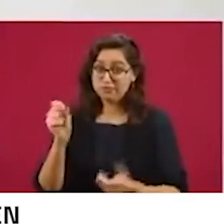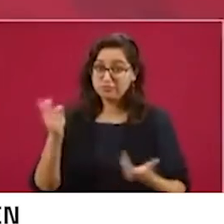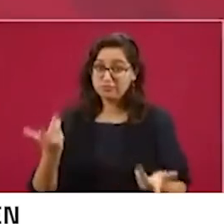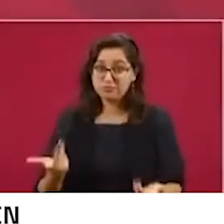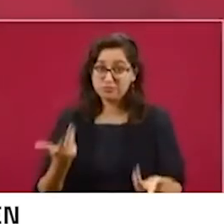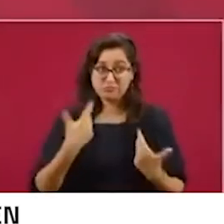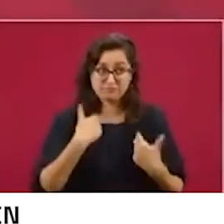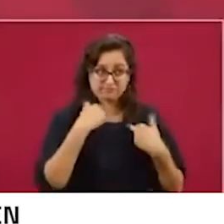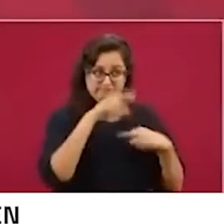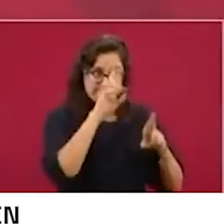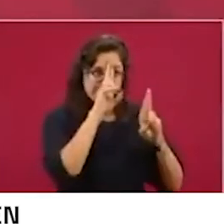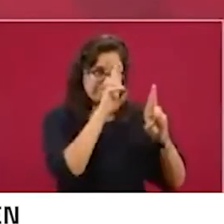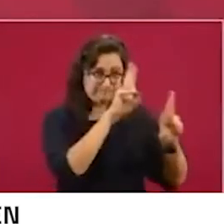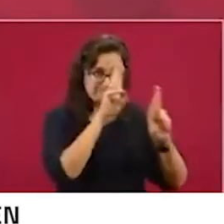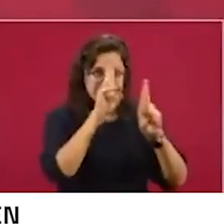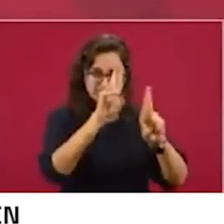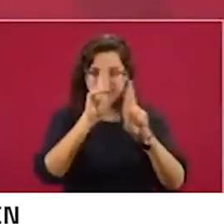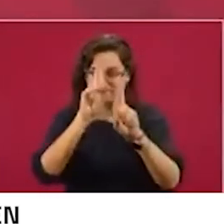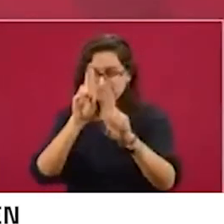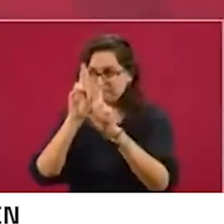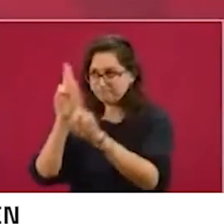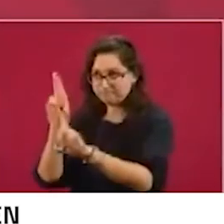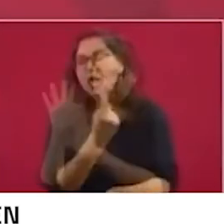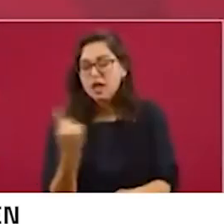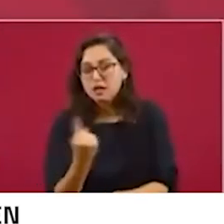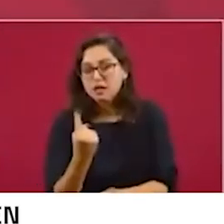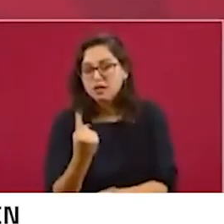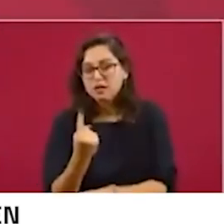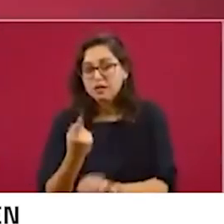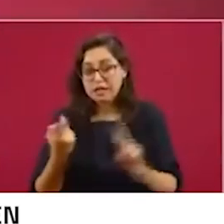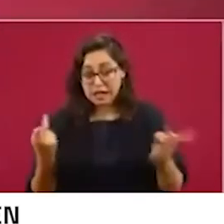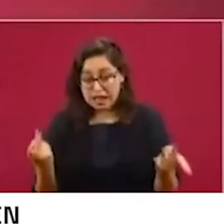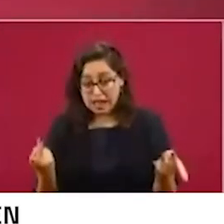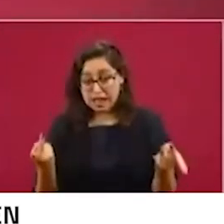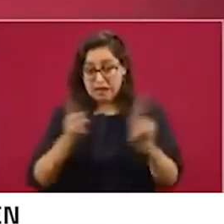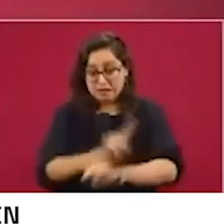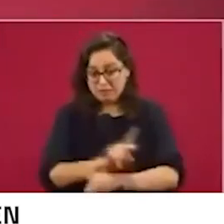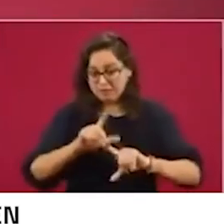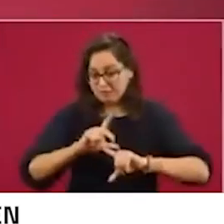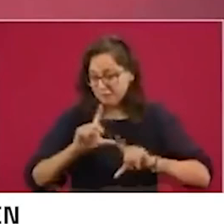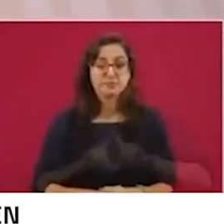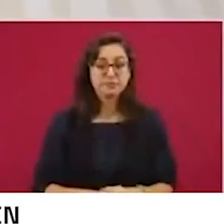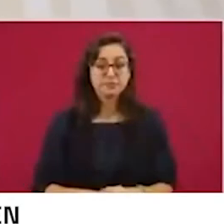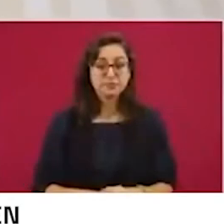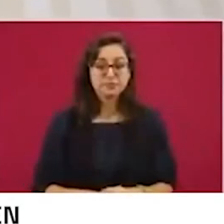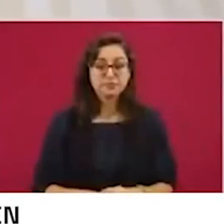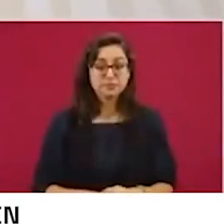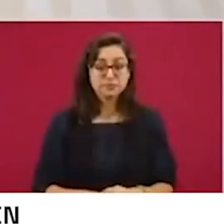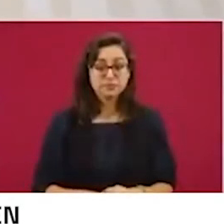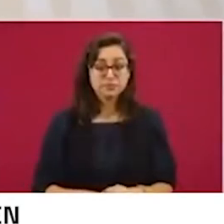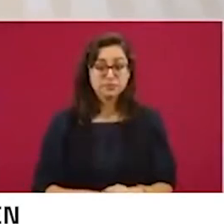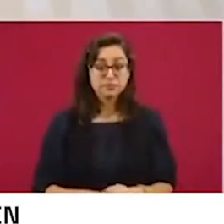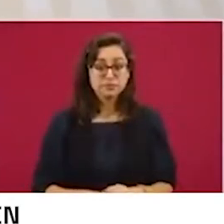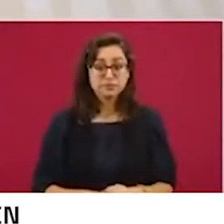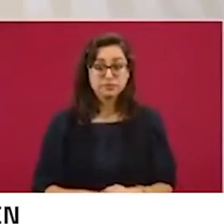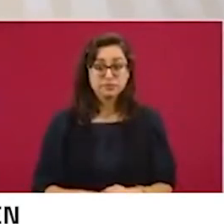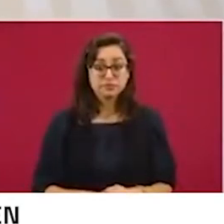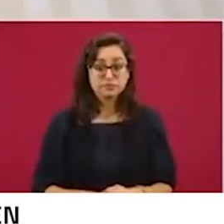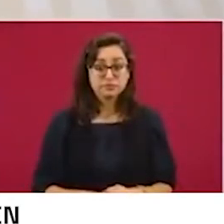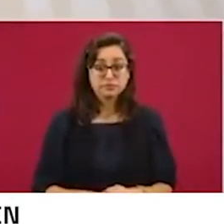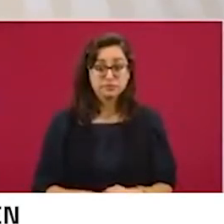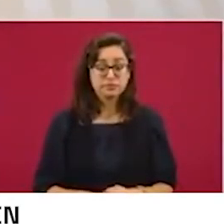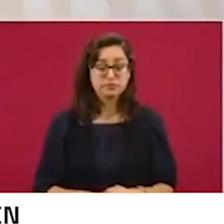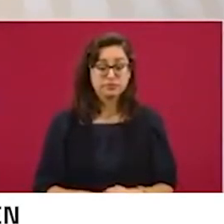postura porque queremos que en los asuntos nuestros no hay injerencia extranjera y no